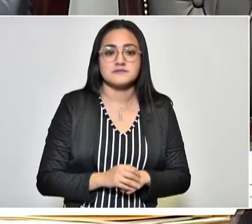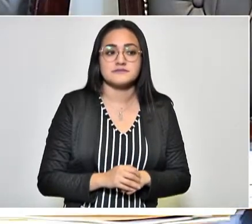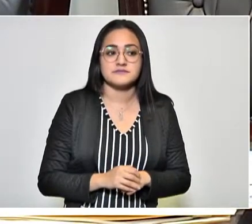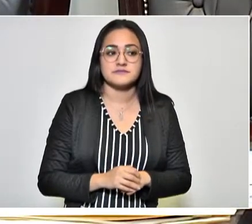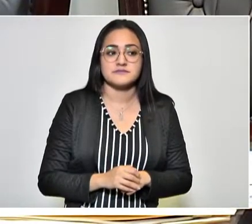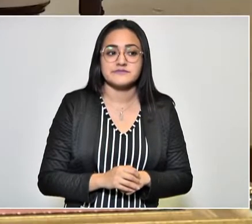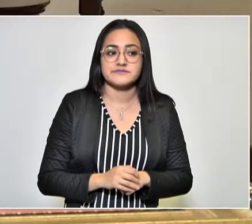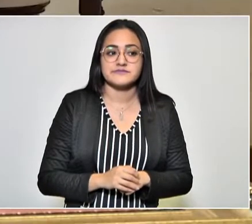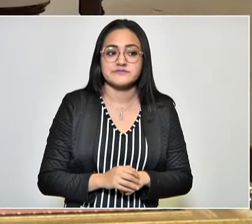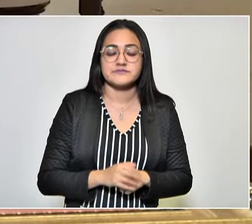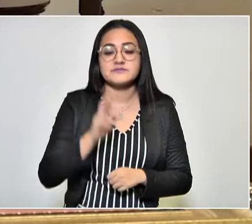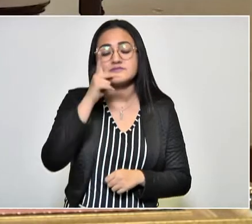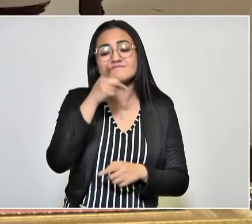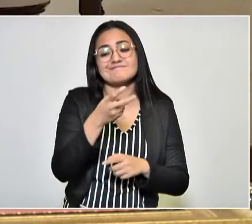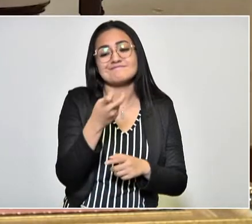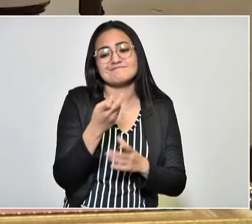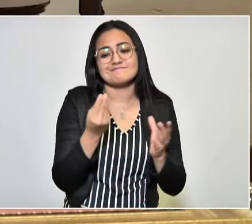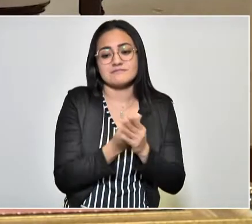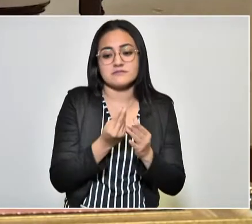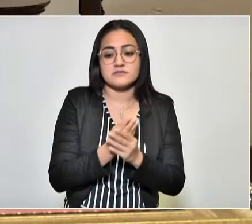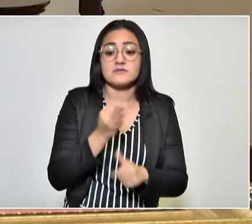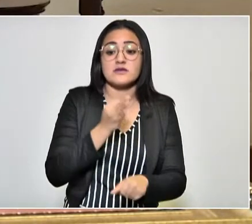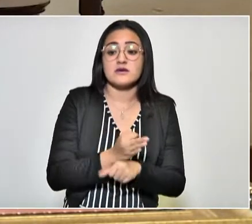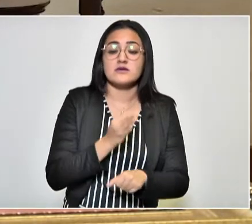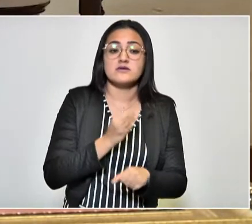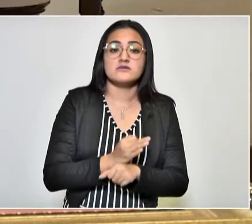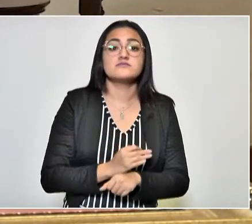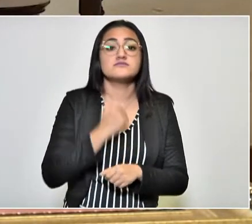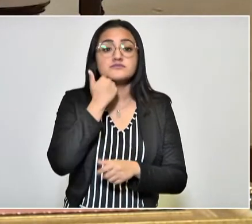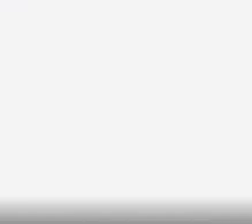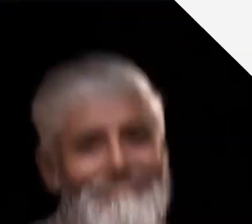Forma. Reconfigurarla. Pero ese es un asunto que es